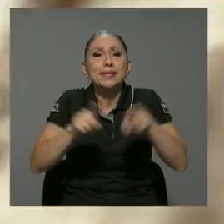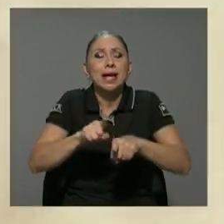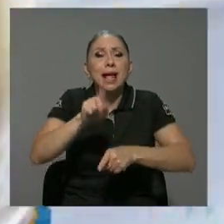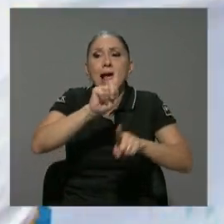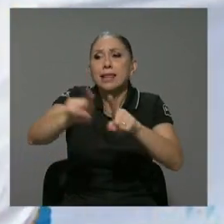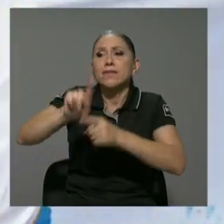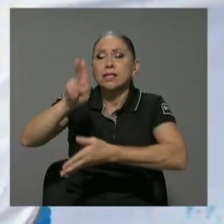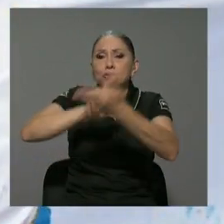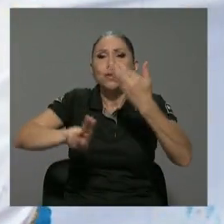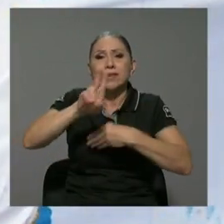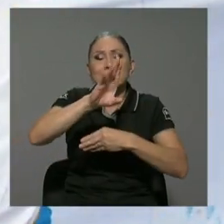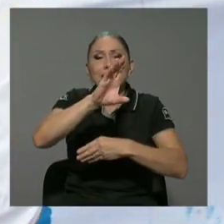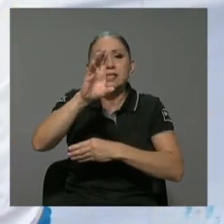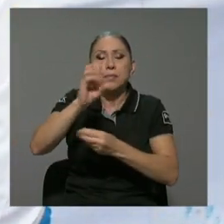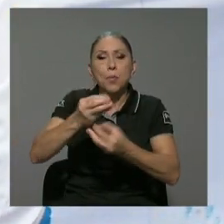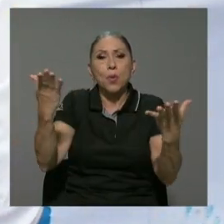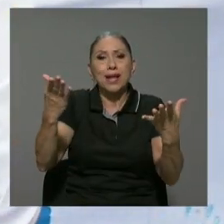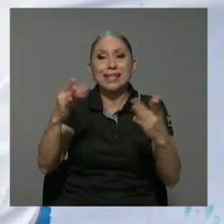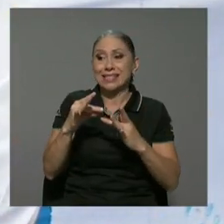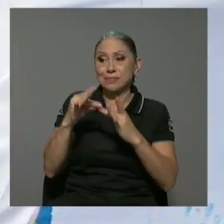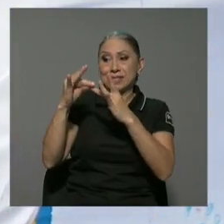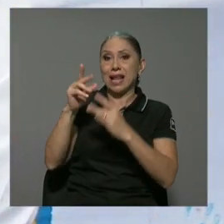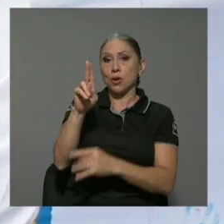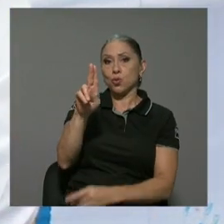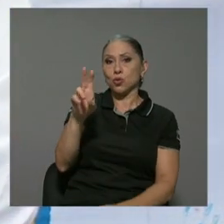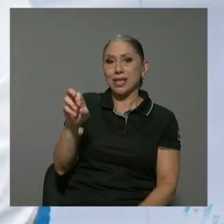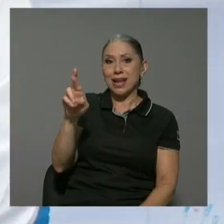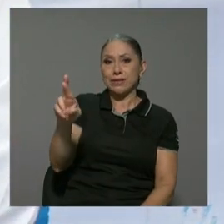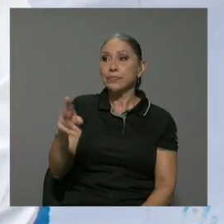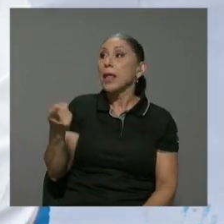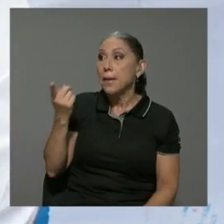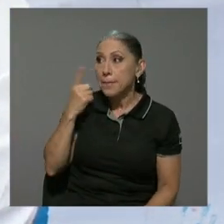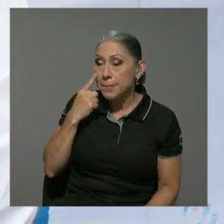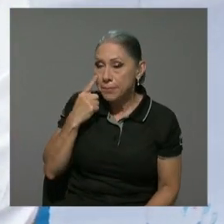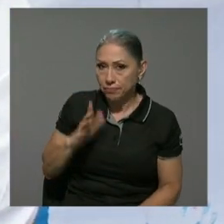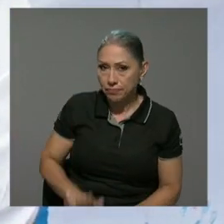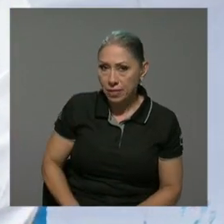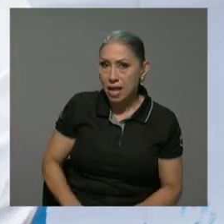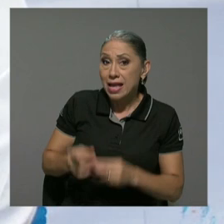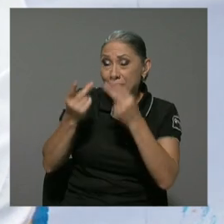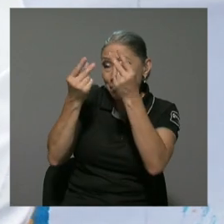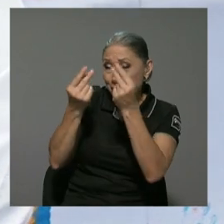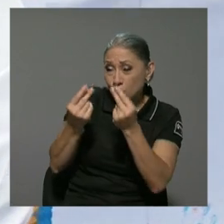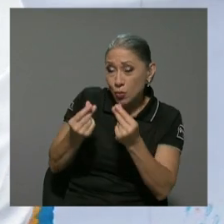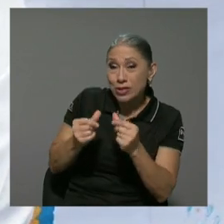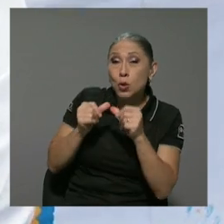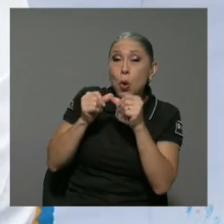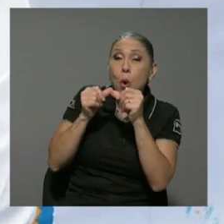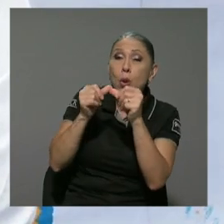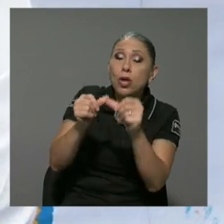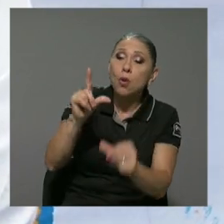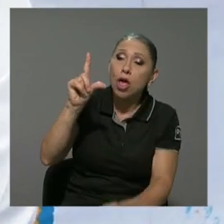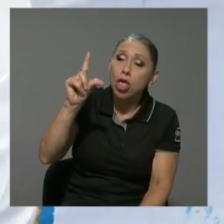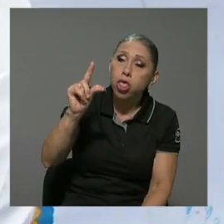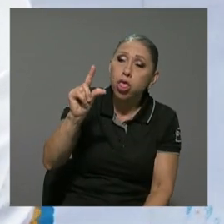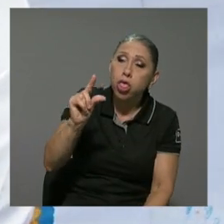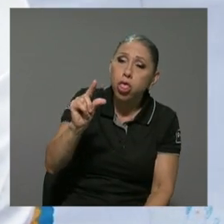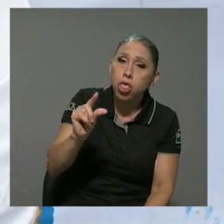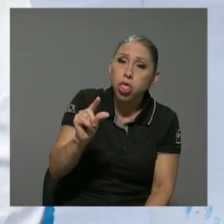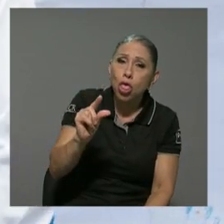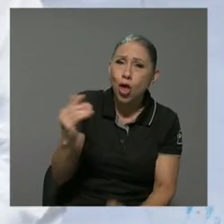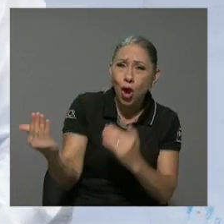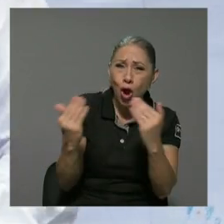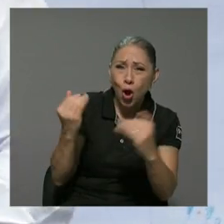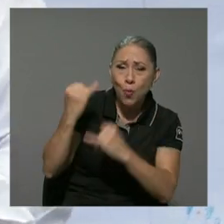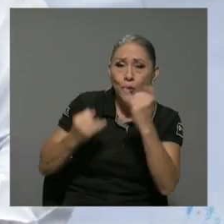UCR. Vamos a ver, si el presupuesto sigue descendiendo como lo ha hecho en los últimos años en relación con el Producto Interno Bruto, sin